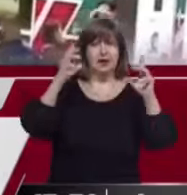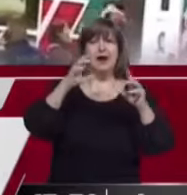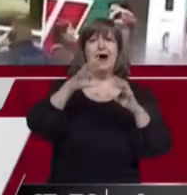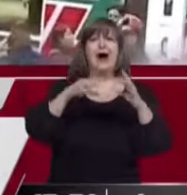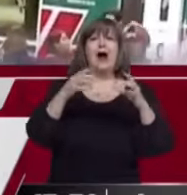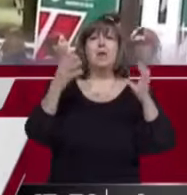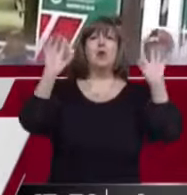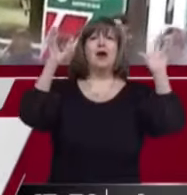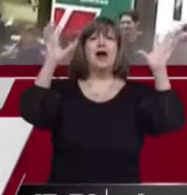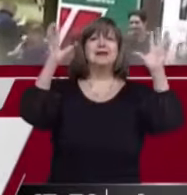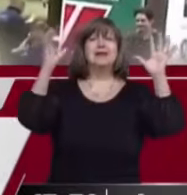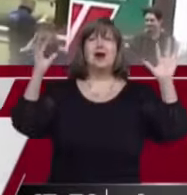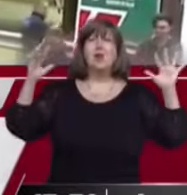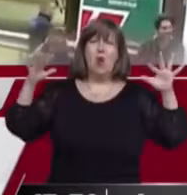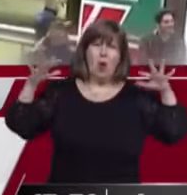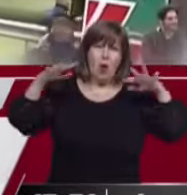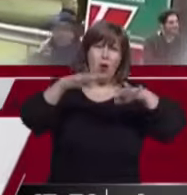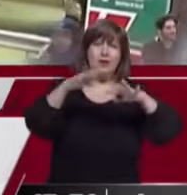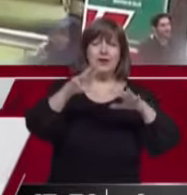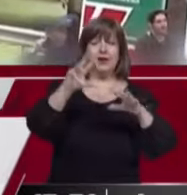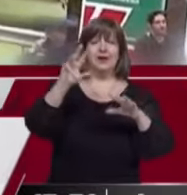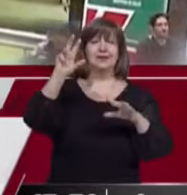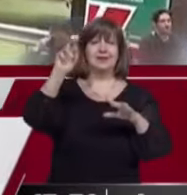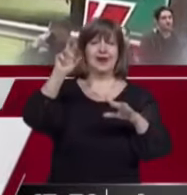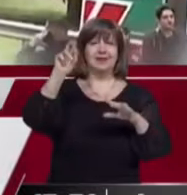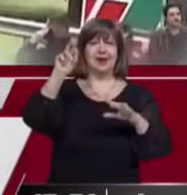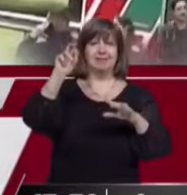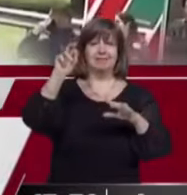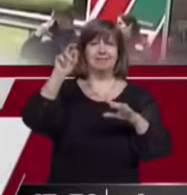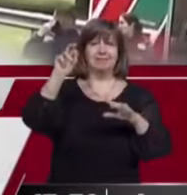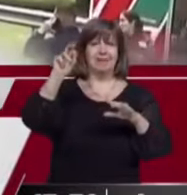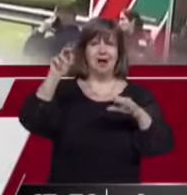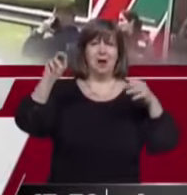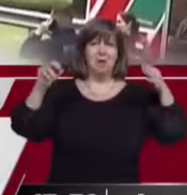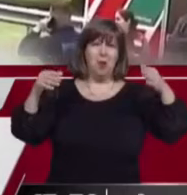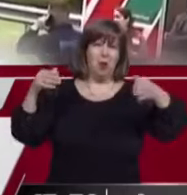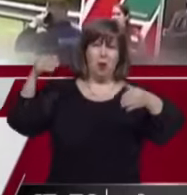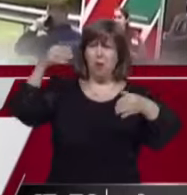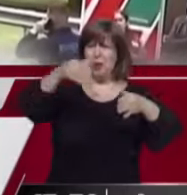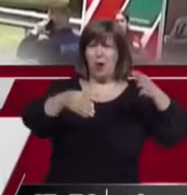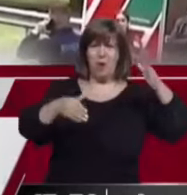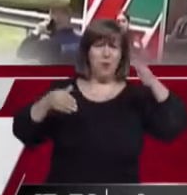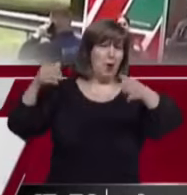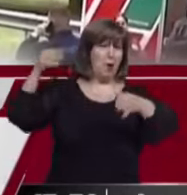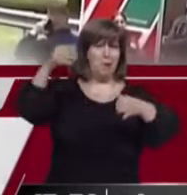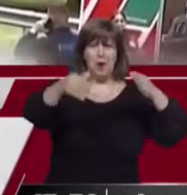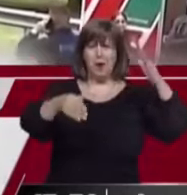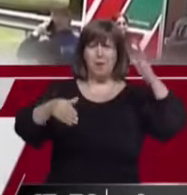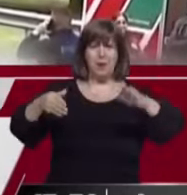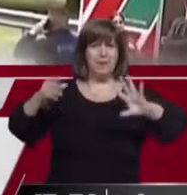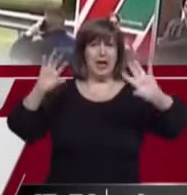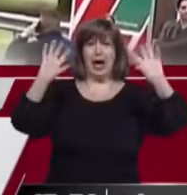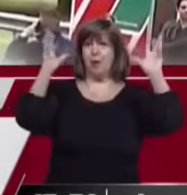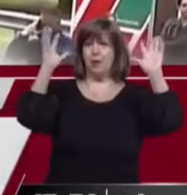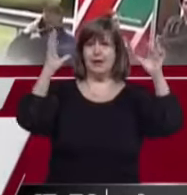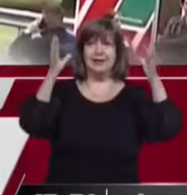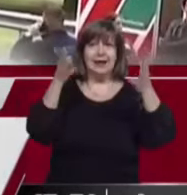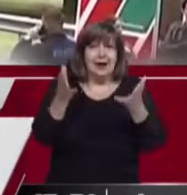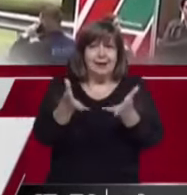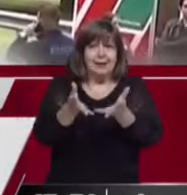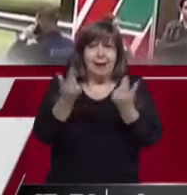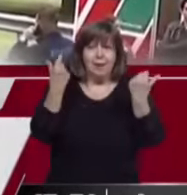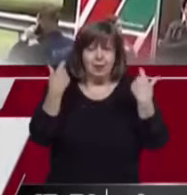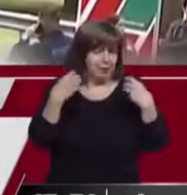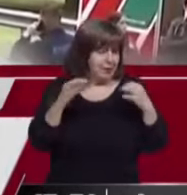30 ambulancias ambulancias imagínense ustedes lo que ha sido el operativo que se hizo muy muy rápido